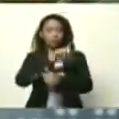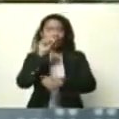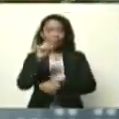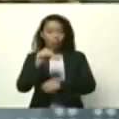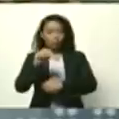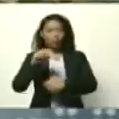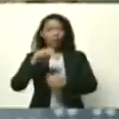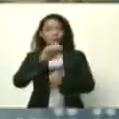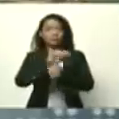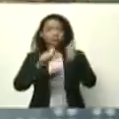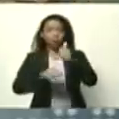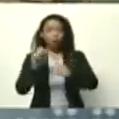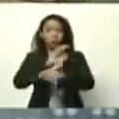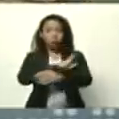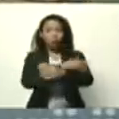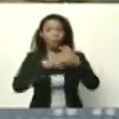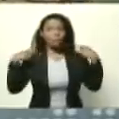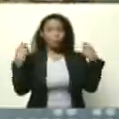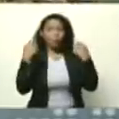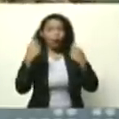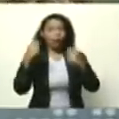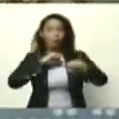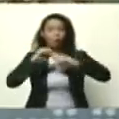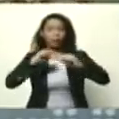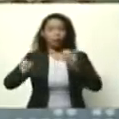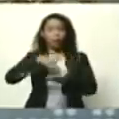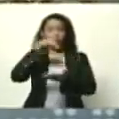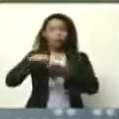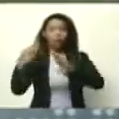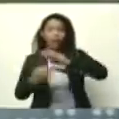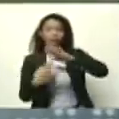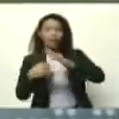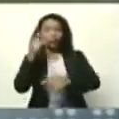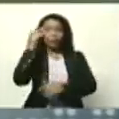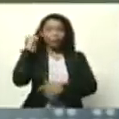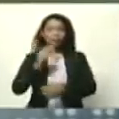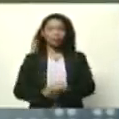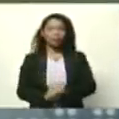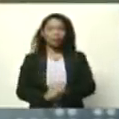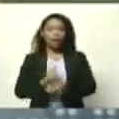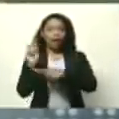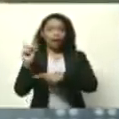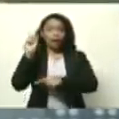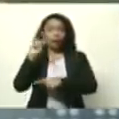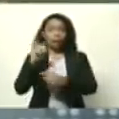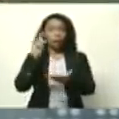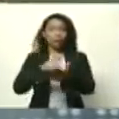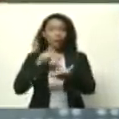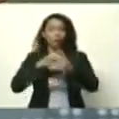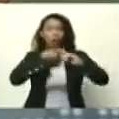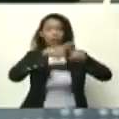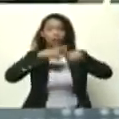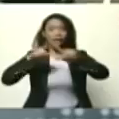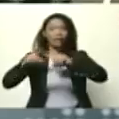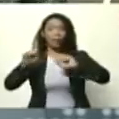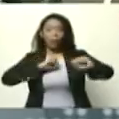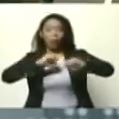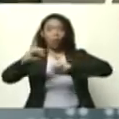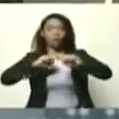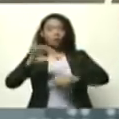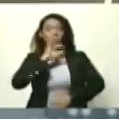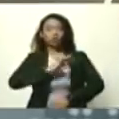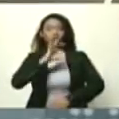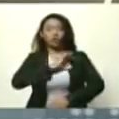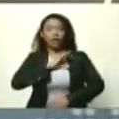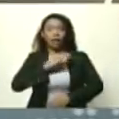vicepresidenta, del Poder Popular, el Movimiento Nacional de Recreadores y Recreadoras. Allí estuvieron también presentes los diferentes movimientos